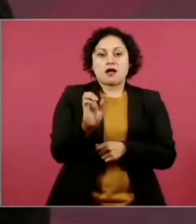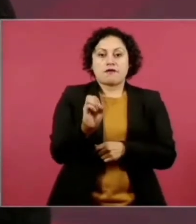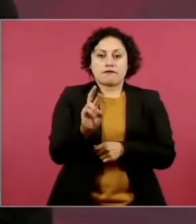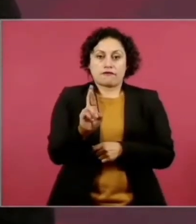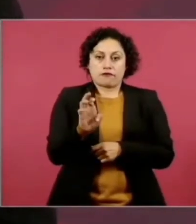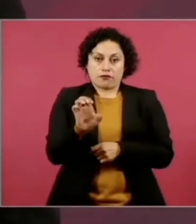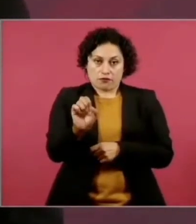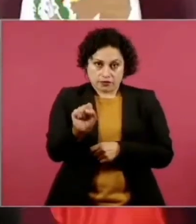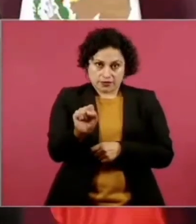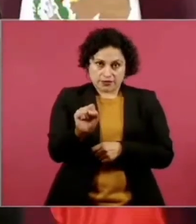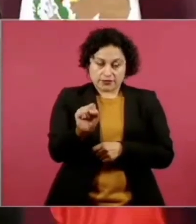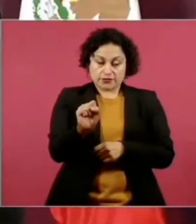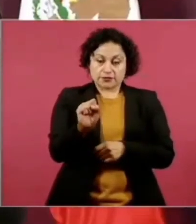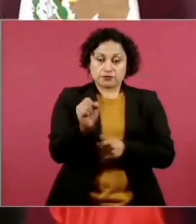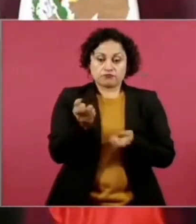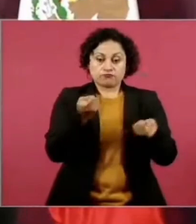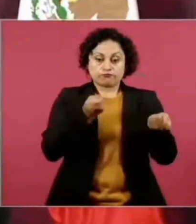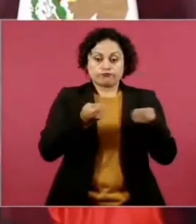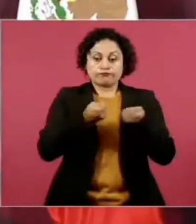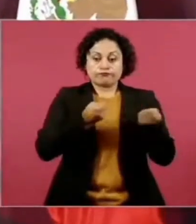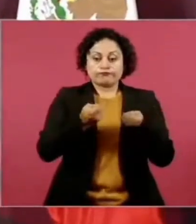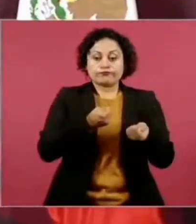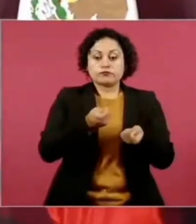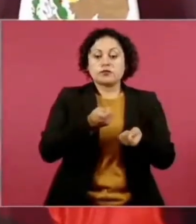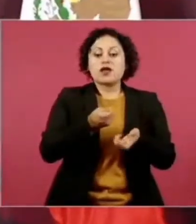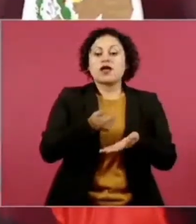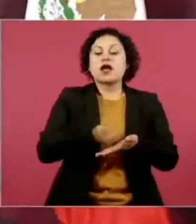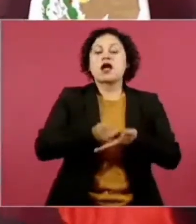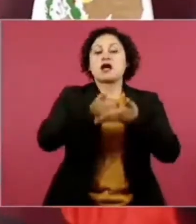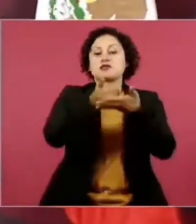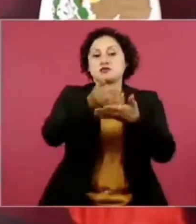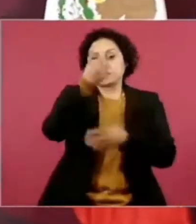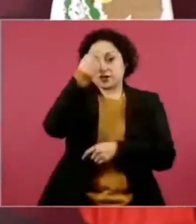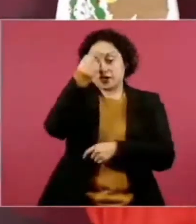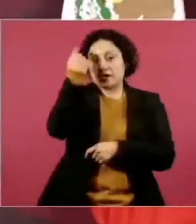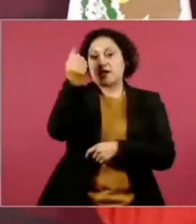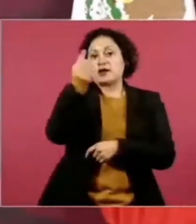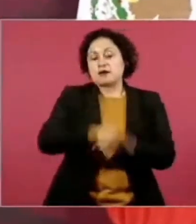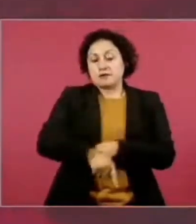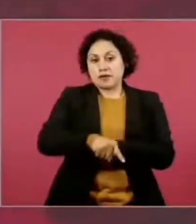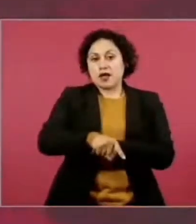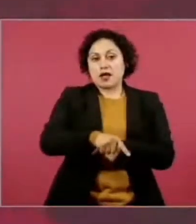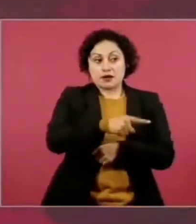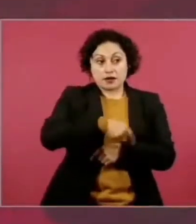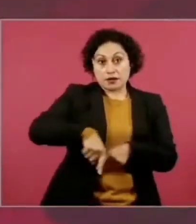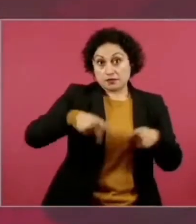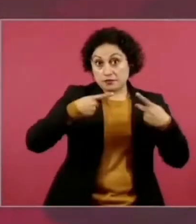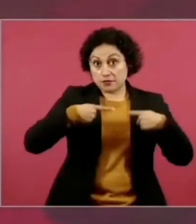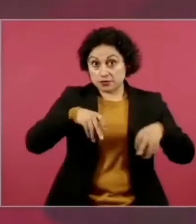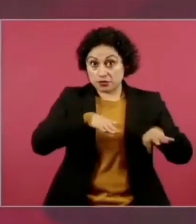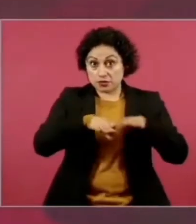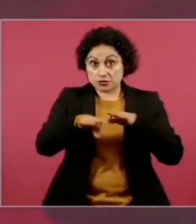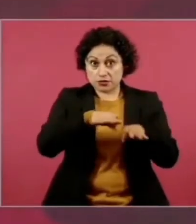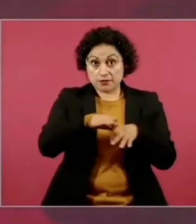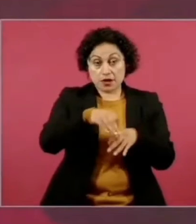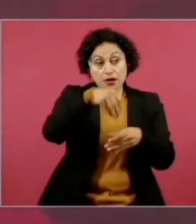para garantizar la pensión, el ahorro de los trabajadores.